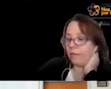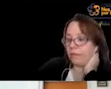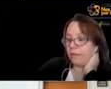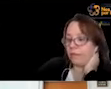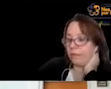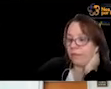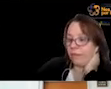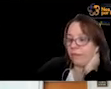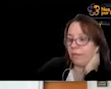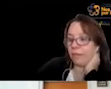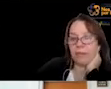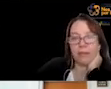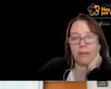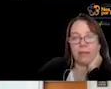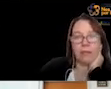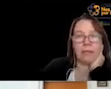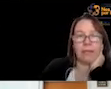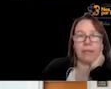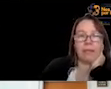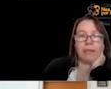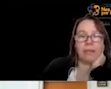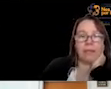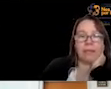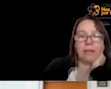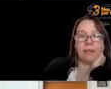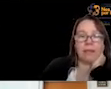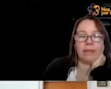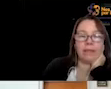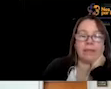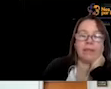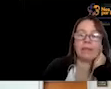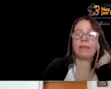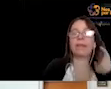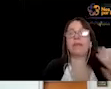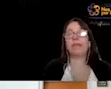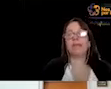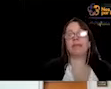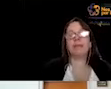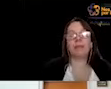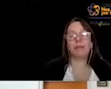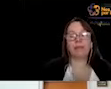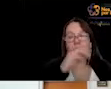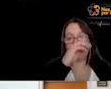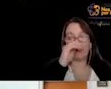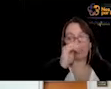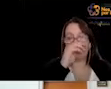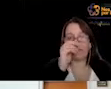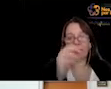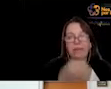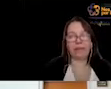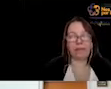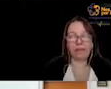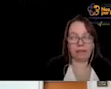mayor, pero se comienzan a gestar la mayoría de ellas en la niñez, inclusive ya durante el embarazo,